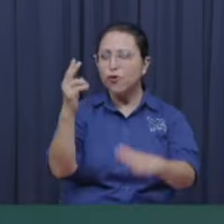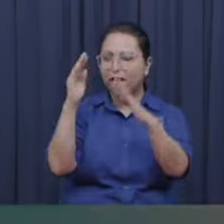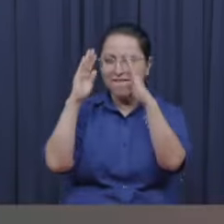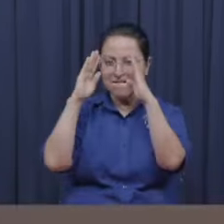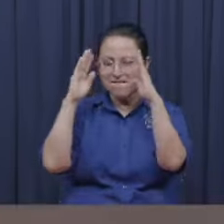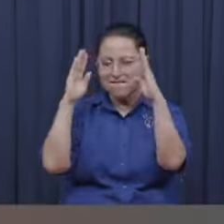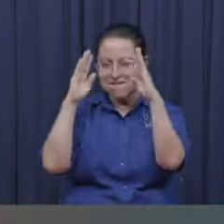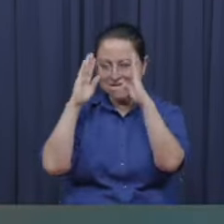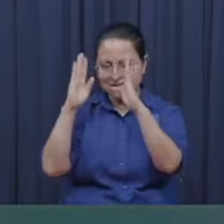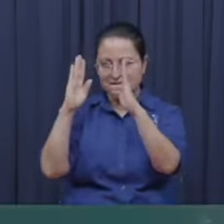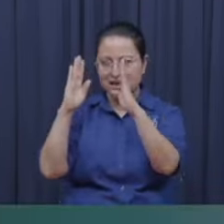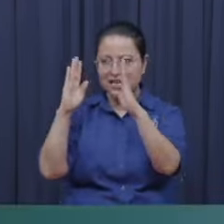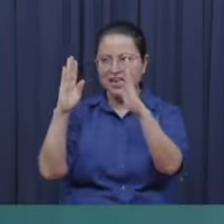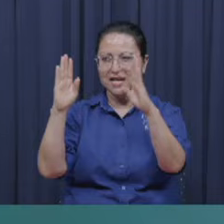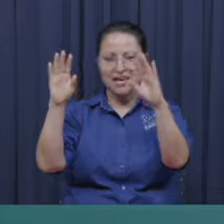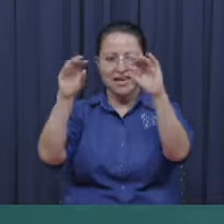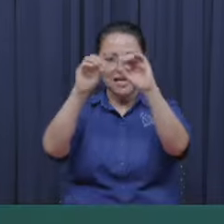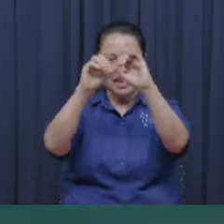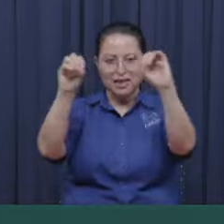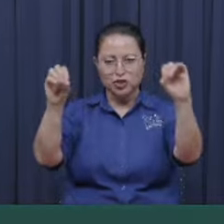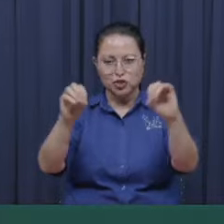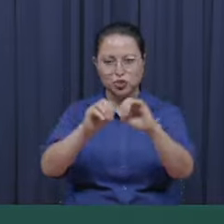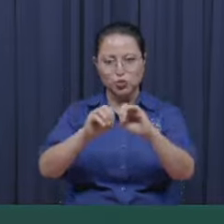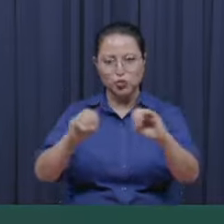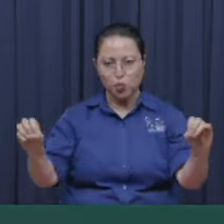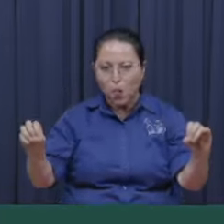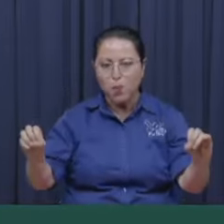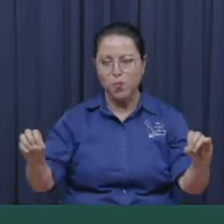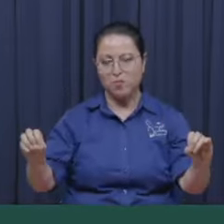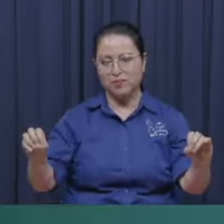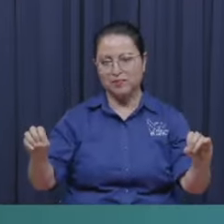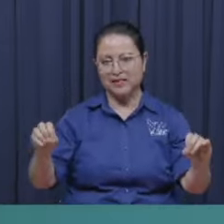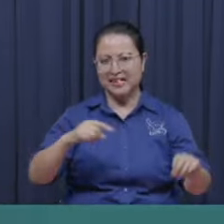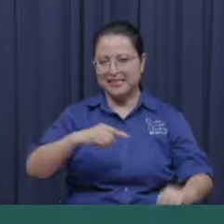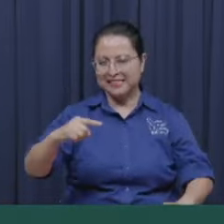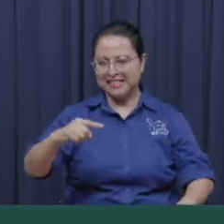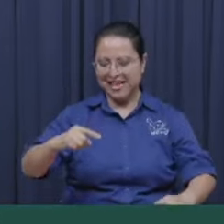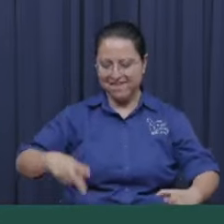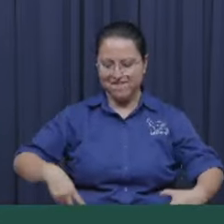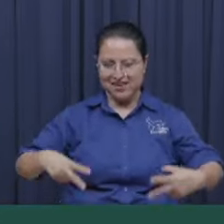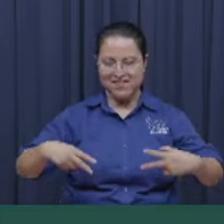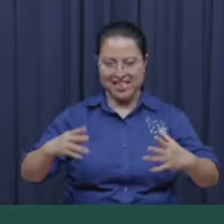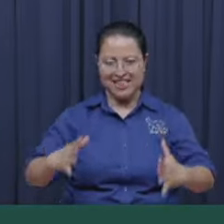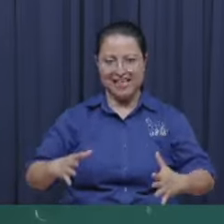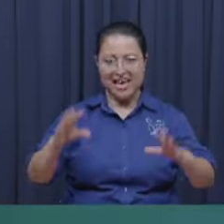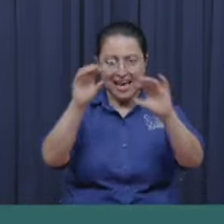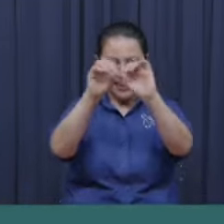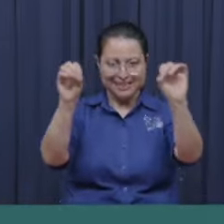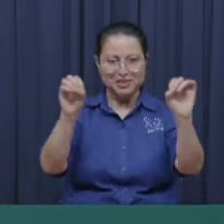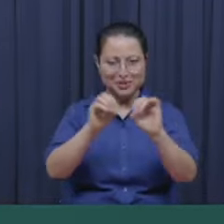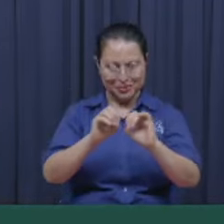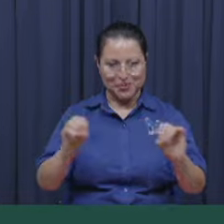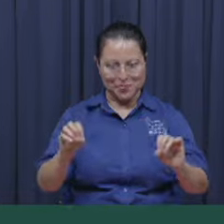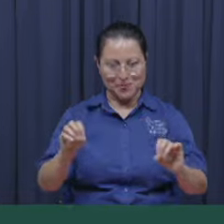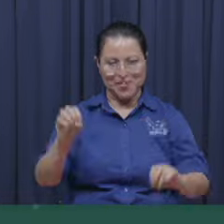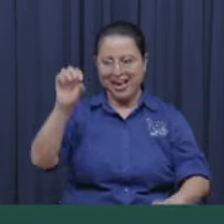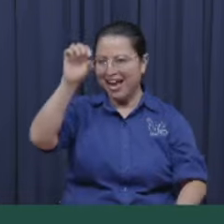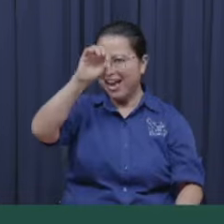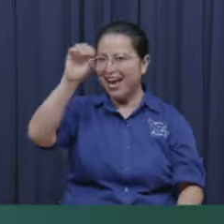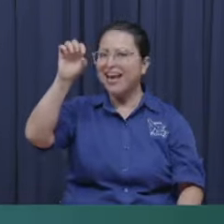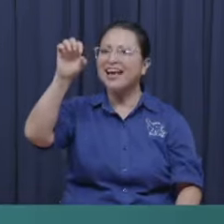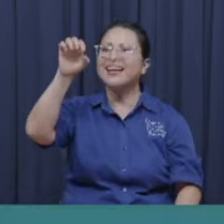porque así se dice en el griego, ¿eh? Ser viviente. Sun está íntimamente ligado con la palabra